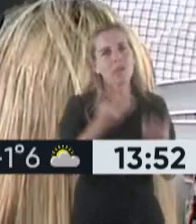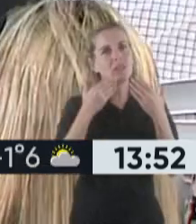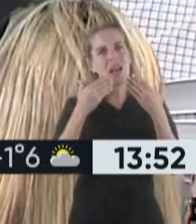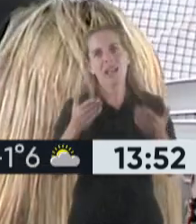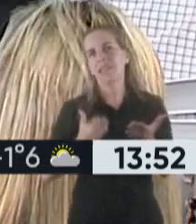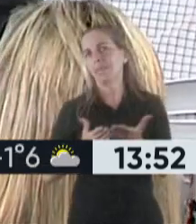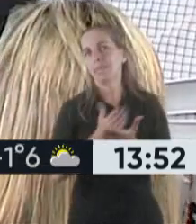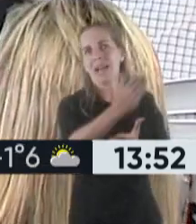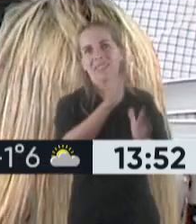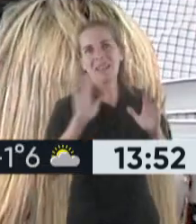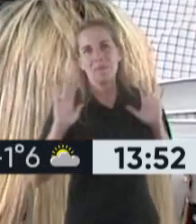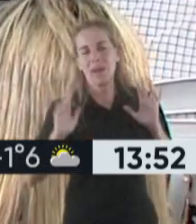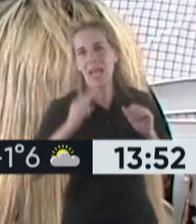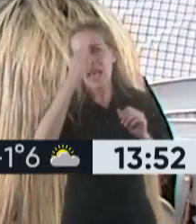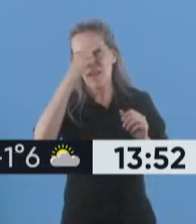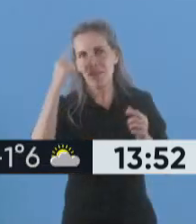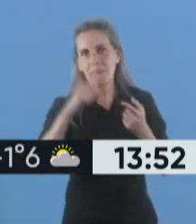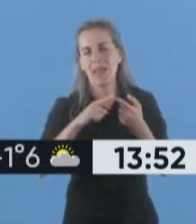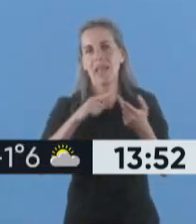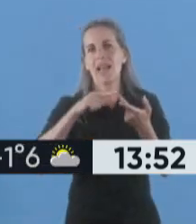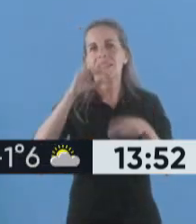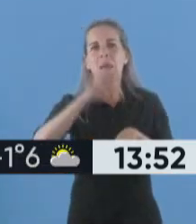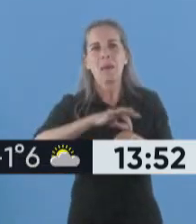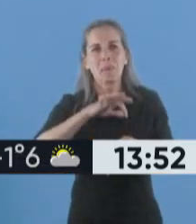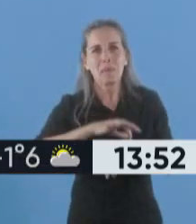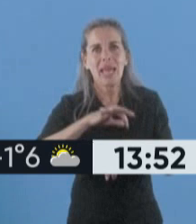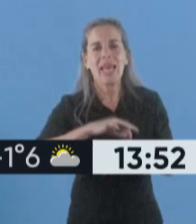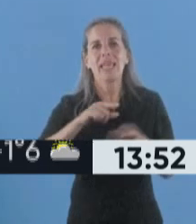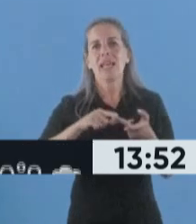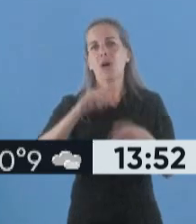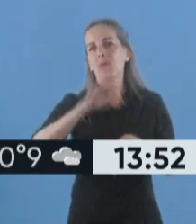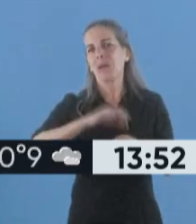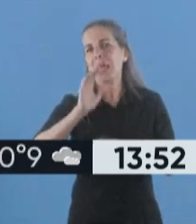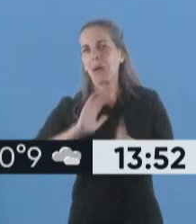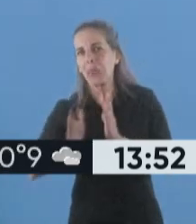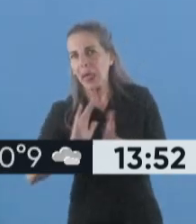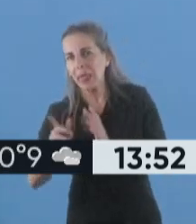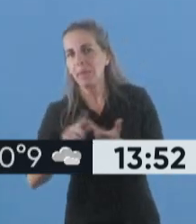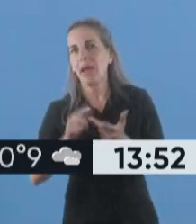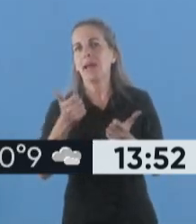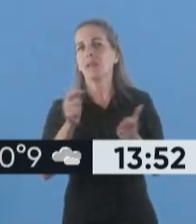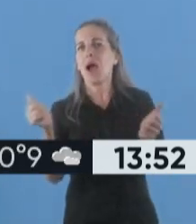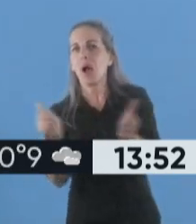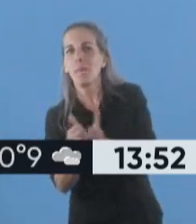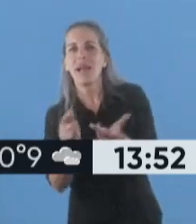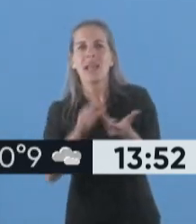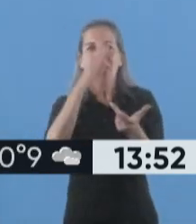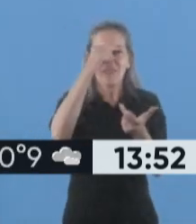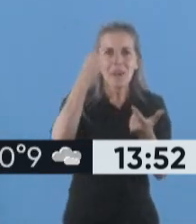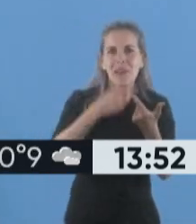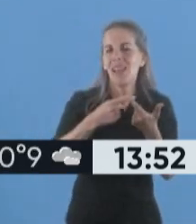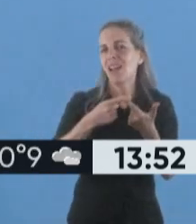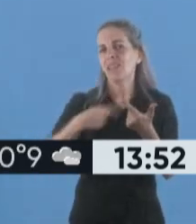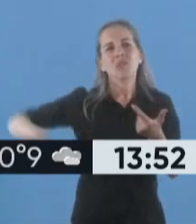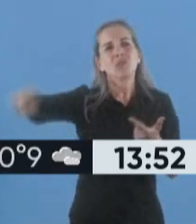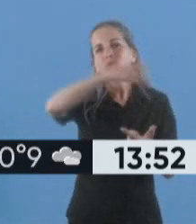agradecidos al personal de la salud, a nuestros médicos, a nuestras médicas, a nuestros terapistas, a los enfermeros y enfermeras. Todos vamos a